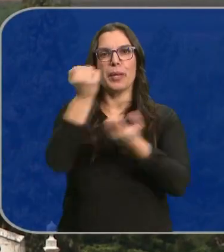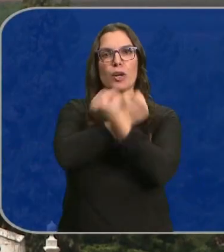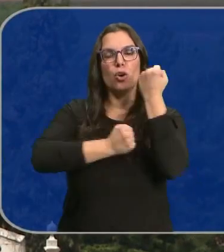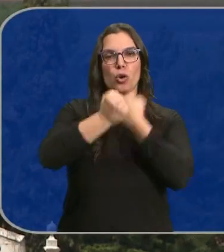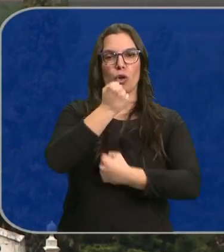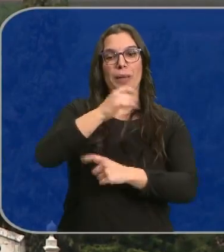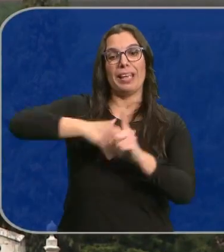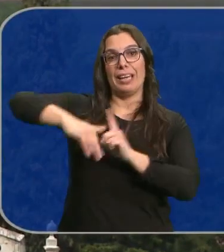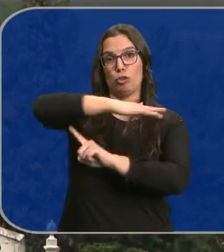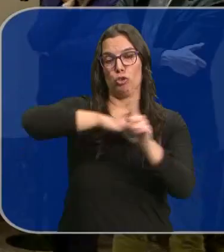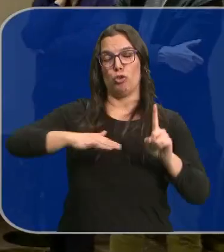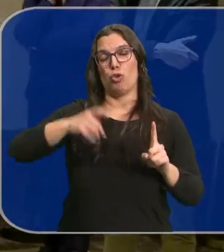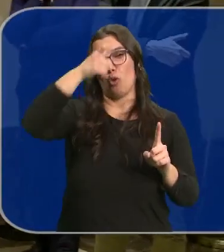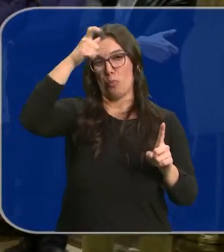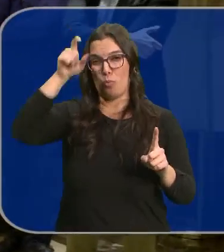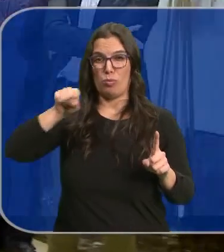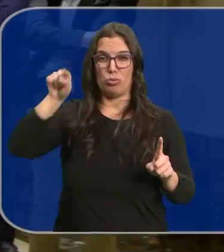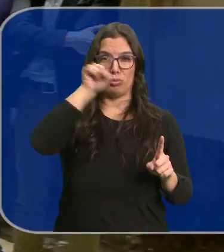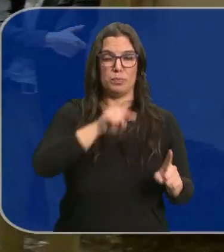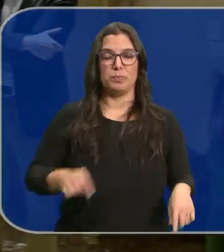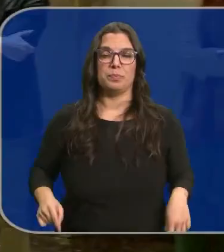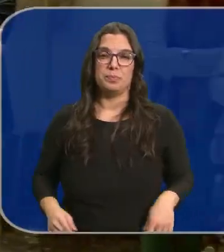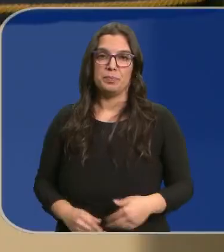economía y el entorno rural.